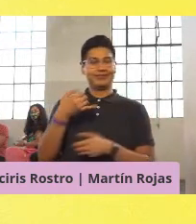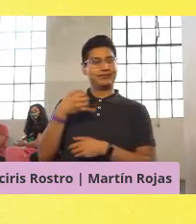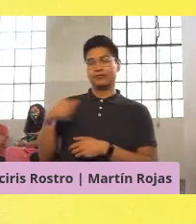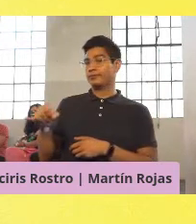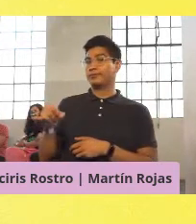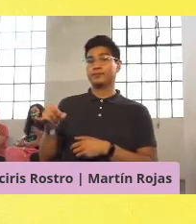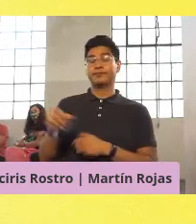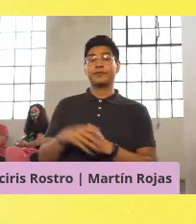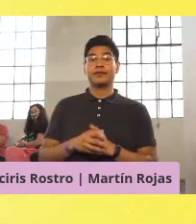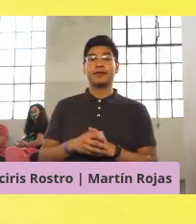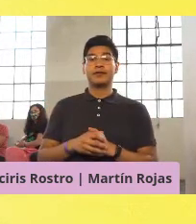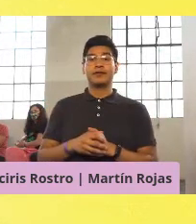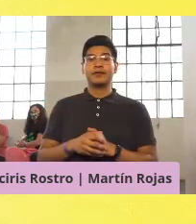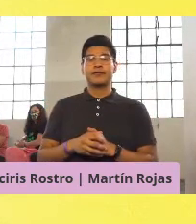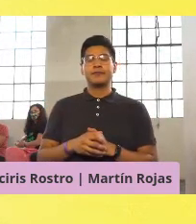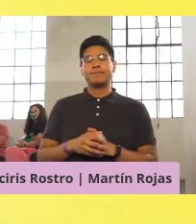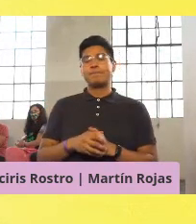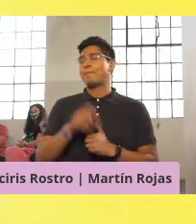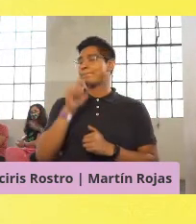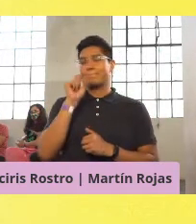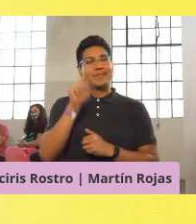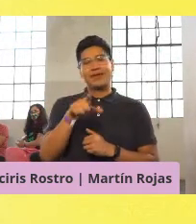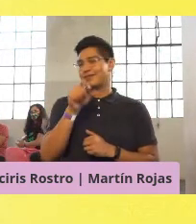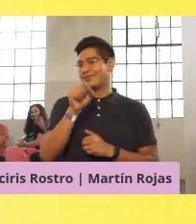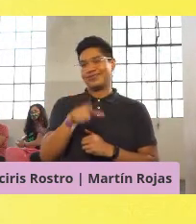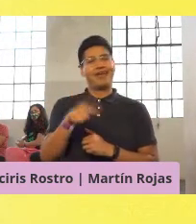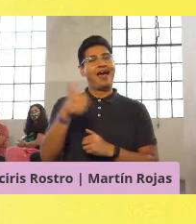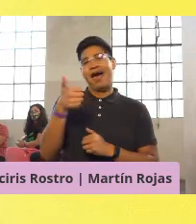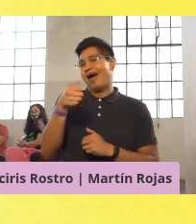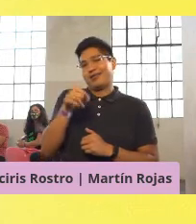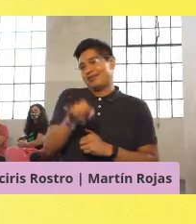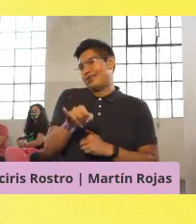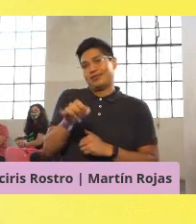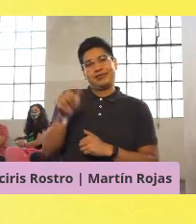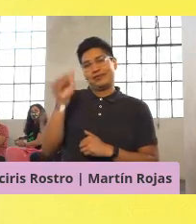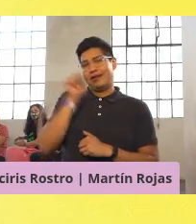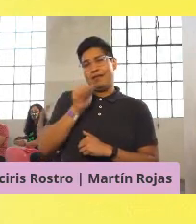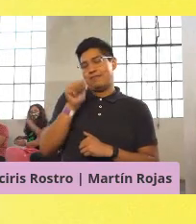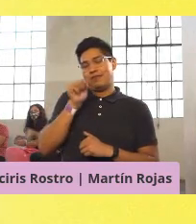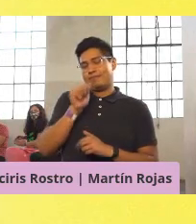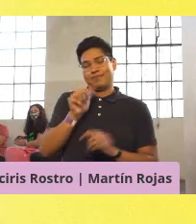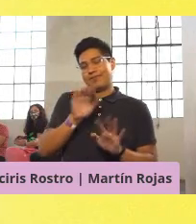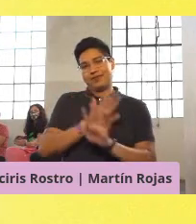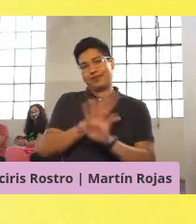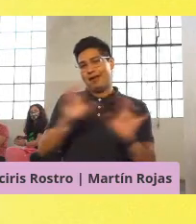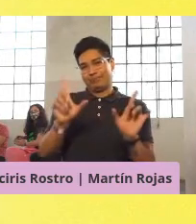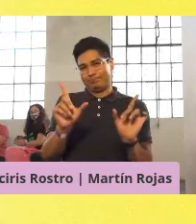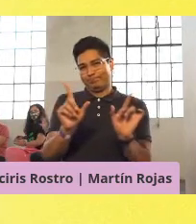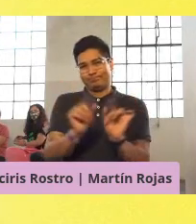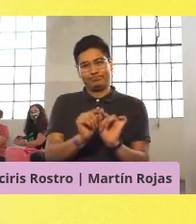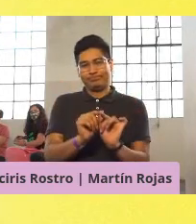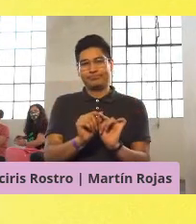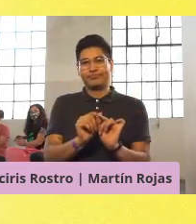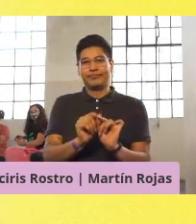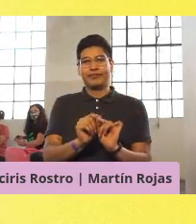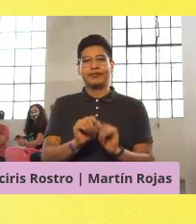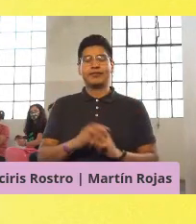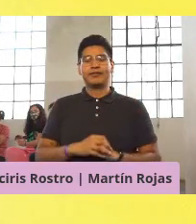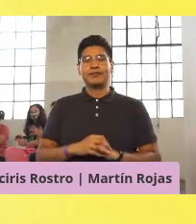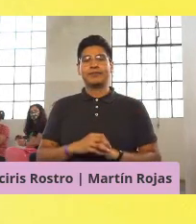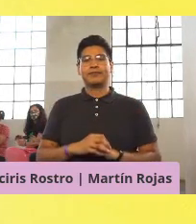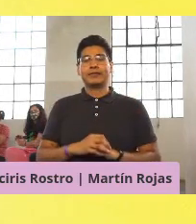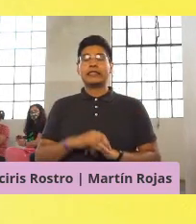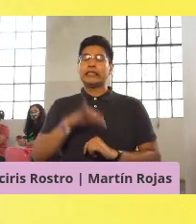que sucede con los grupos activistas, ¿no? Y bueno, ya hay grupos ya más chonchos que ya reciben otro